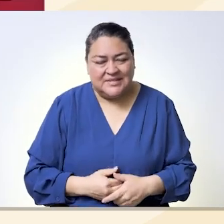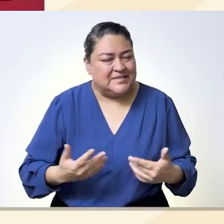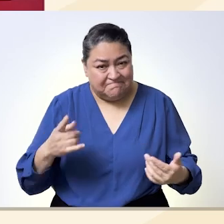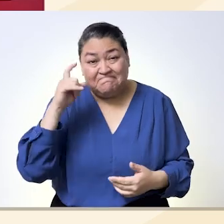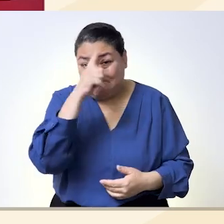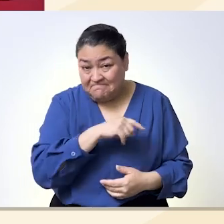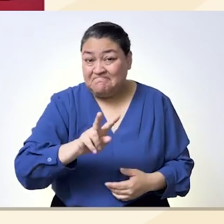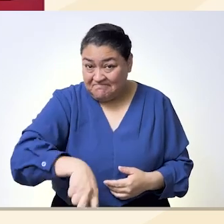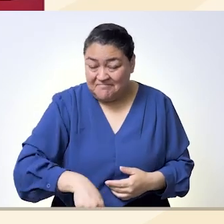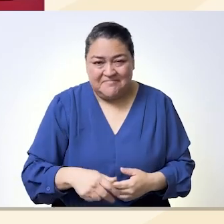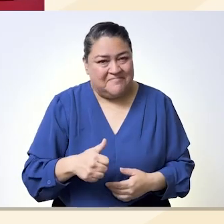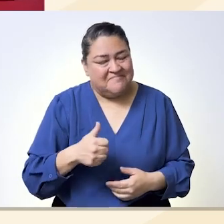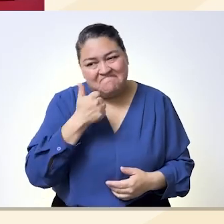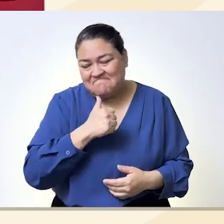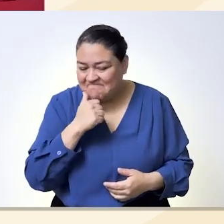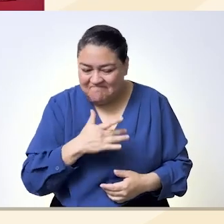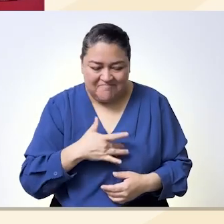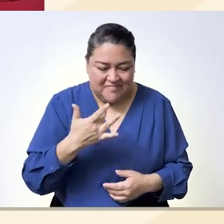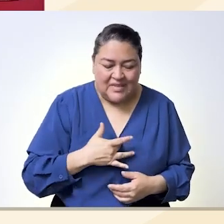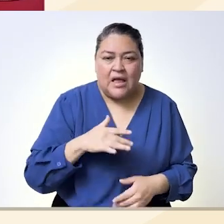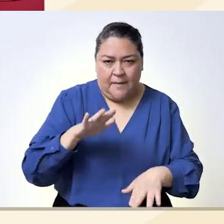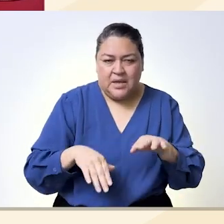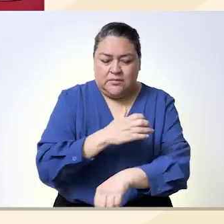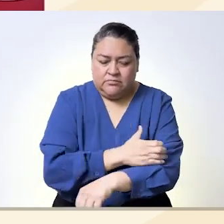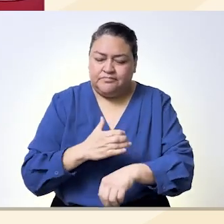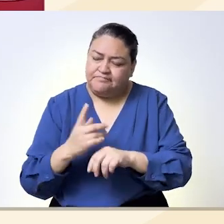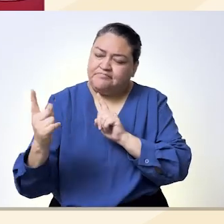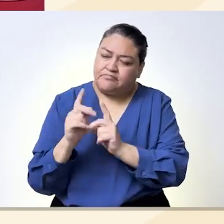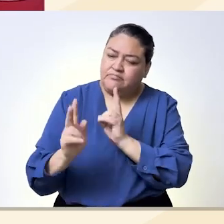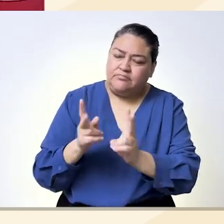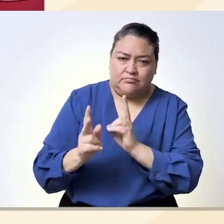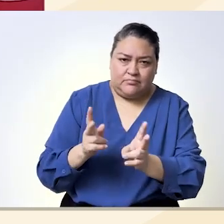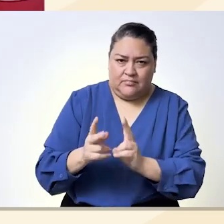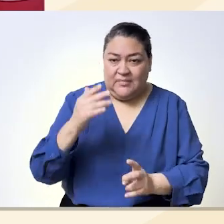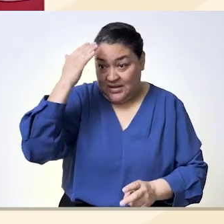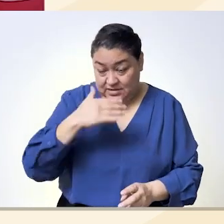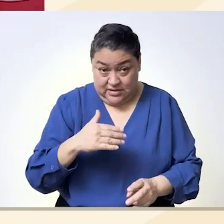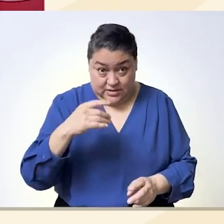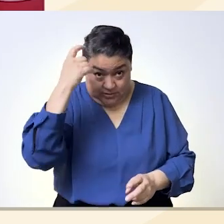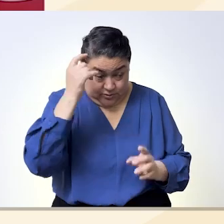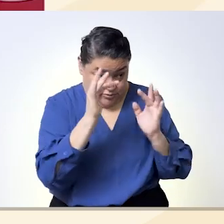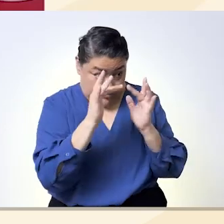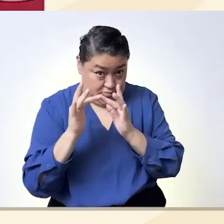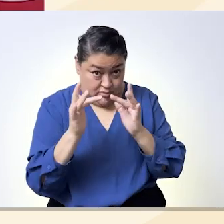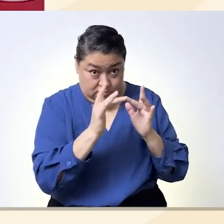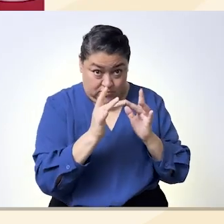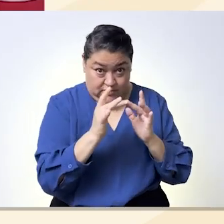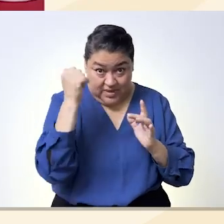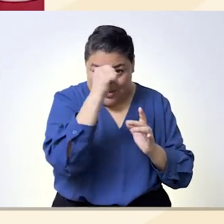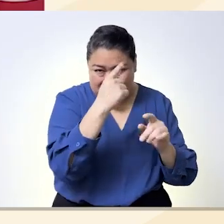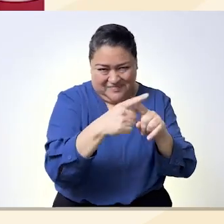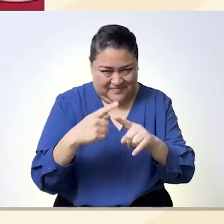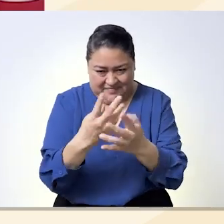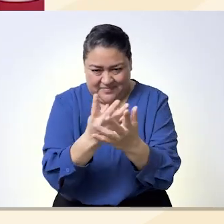sea, es muy brutal. Y creo que primero, una vez unos compañeros nos preguntaban que es que la lucha neurodivergente